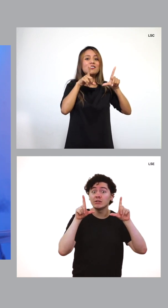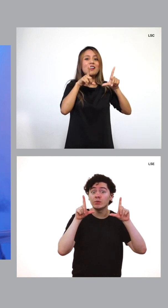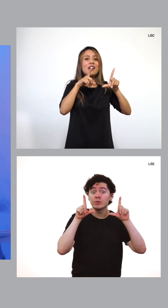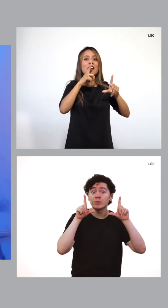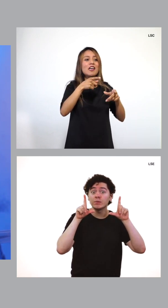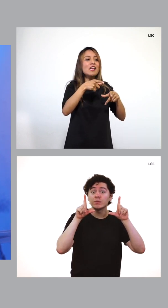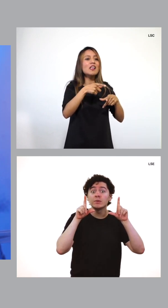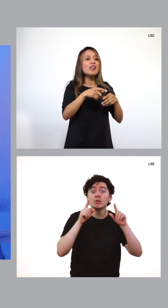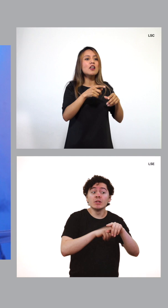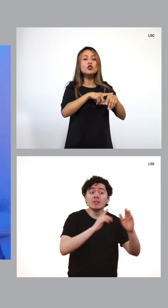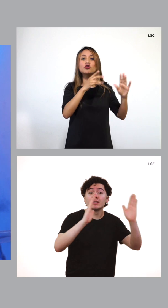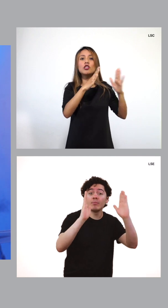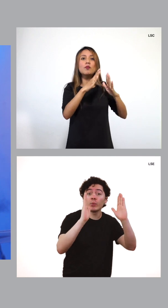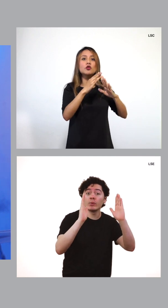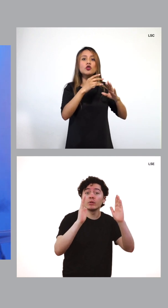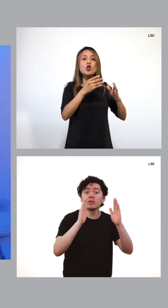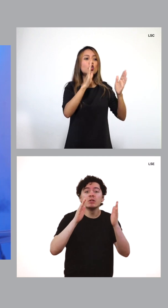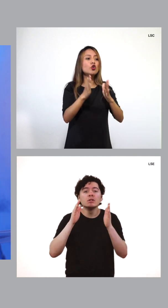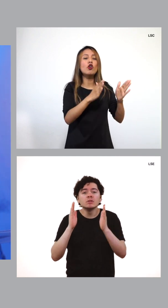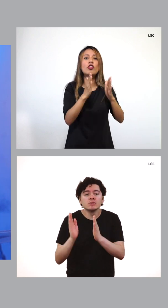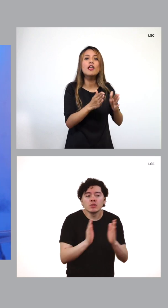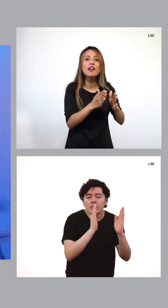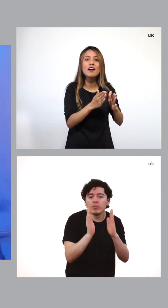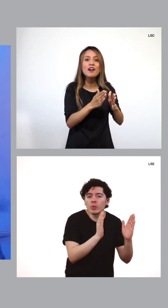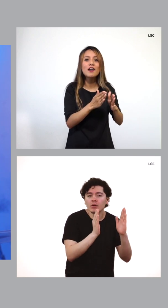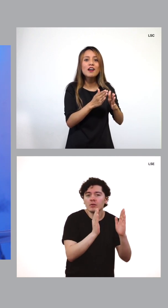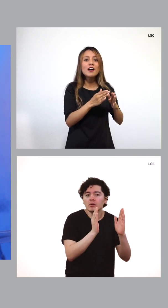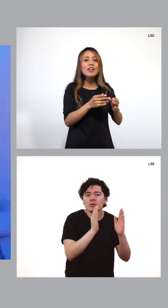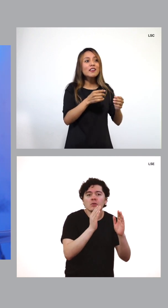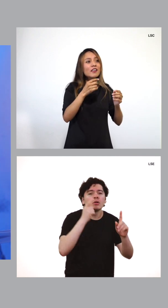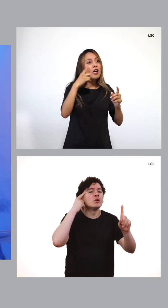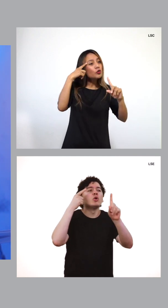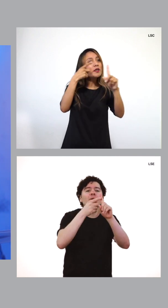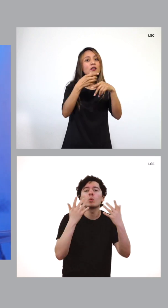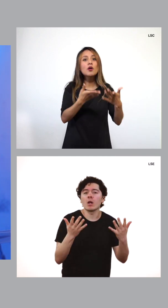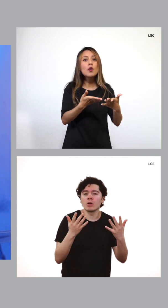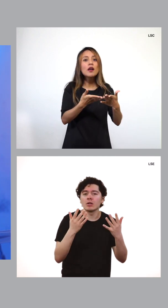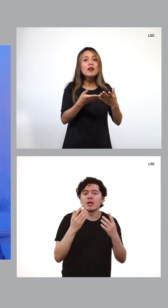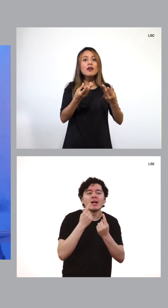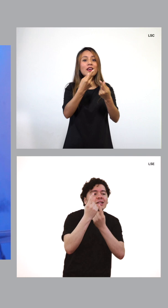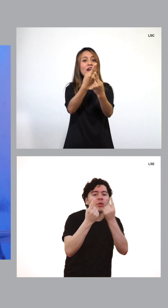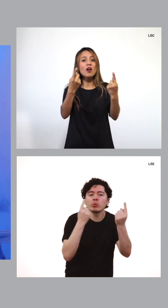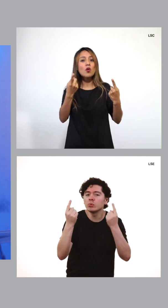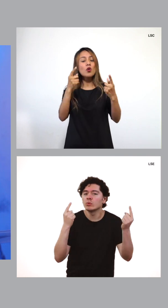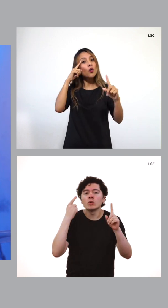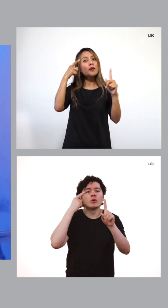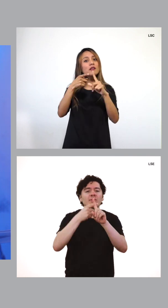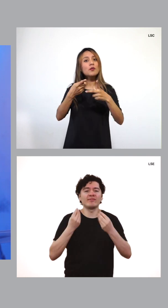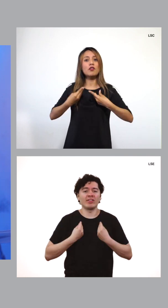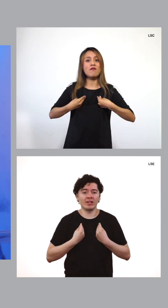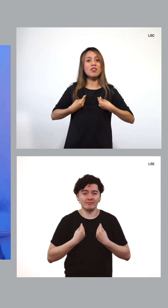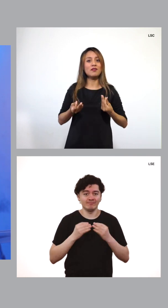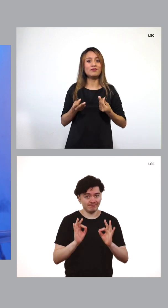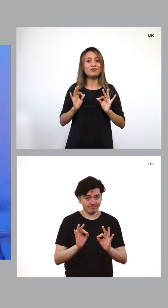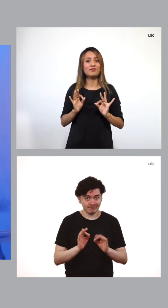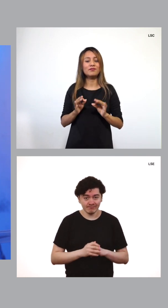los tiempos, orquestra los tiempos y lleva a las personas hacia la bendición y la prosperidad en su vida. Pero a la vez que hay